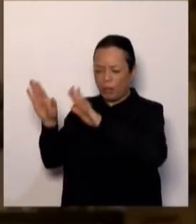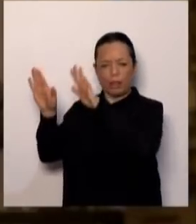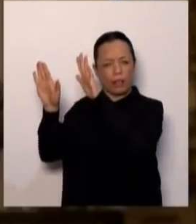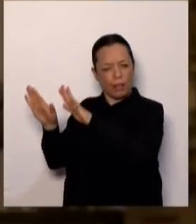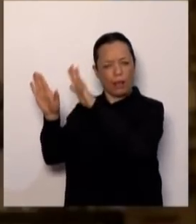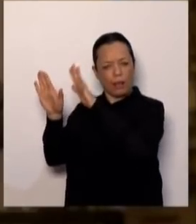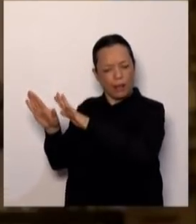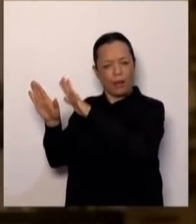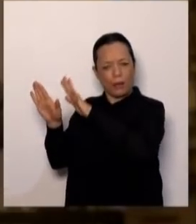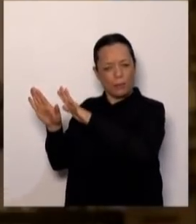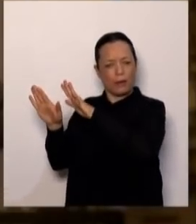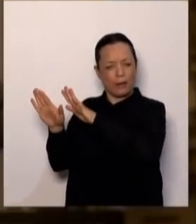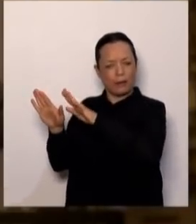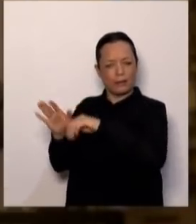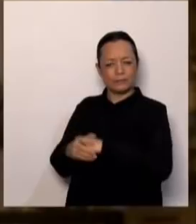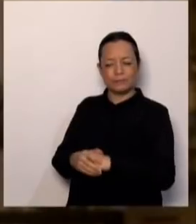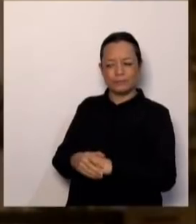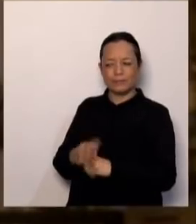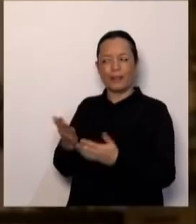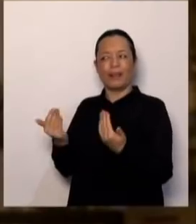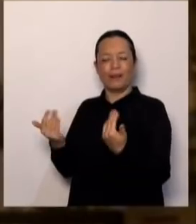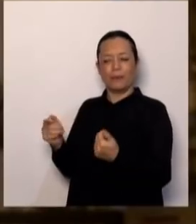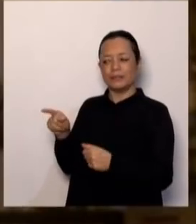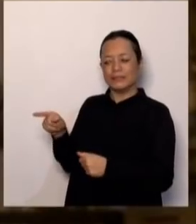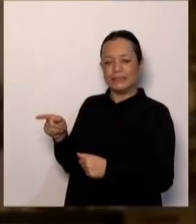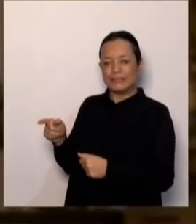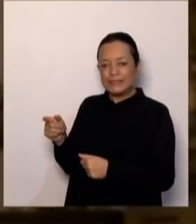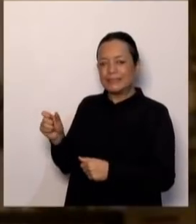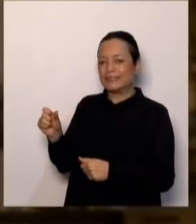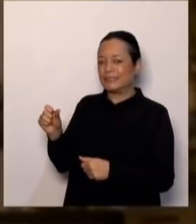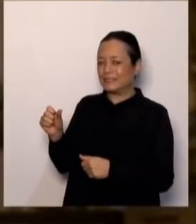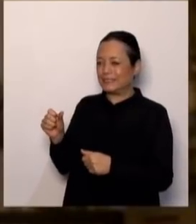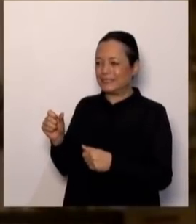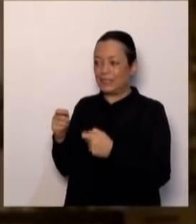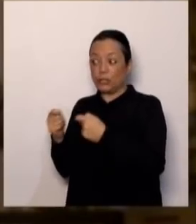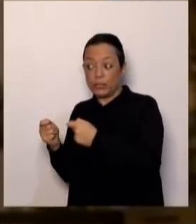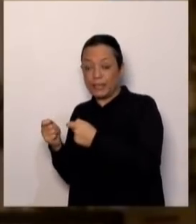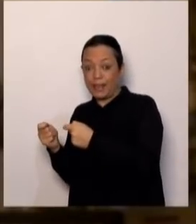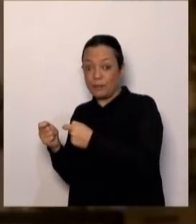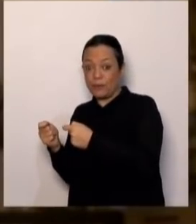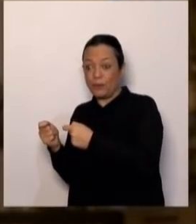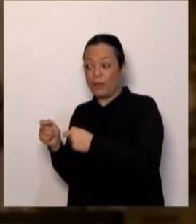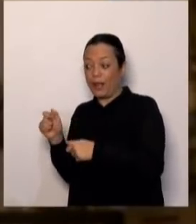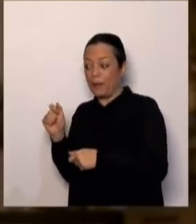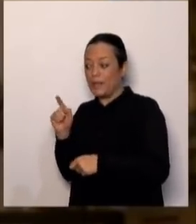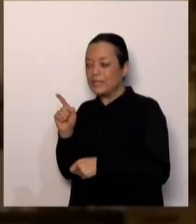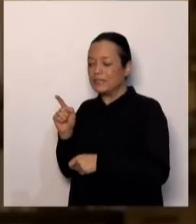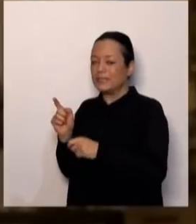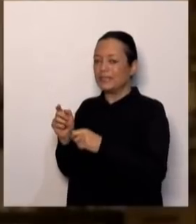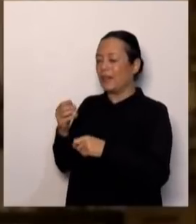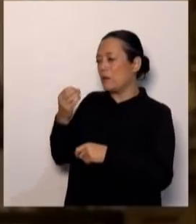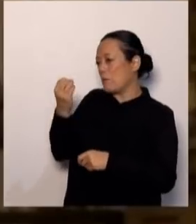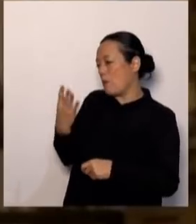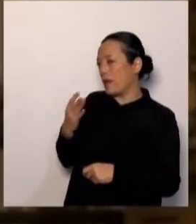como a ver si muerde el anzuelo. Lo halagamos, le decimos cosas buenas,